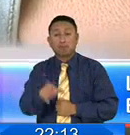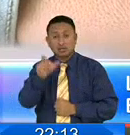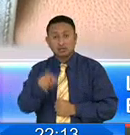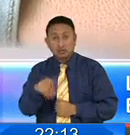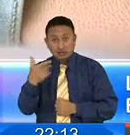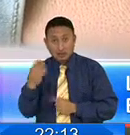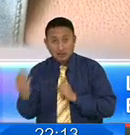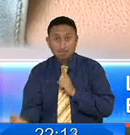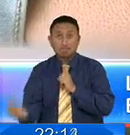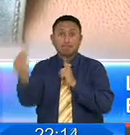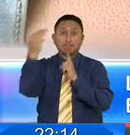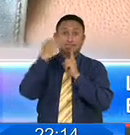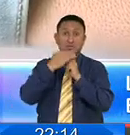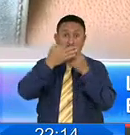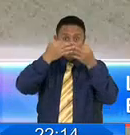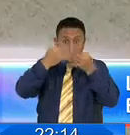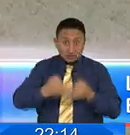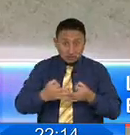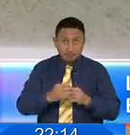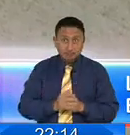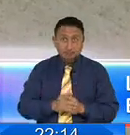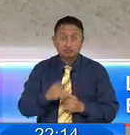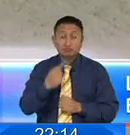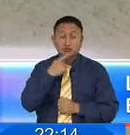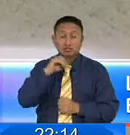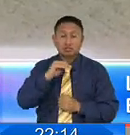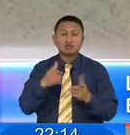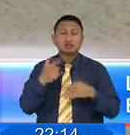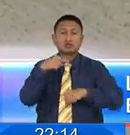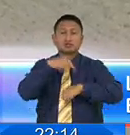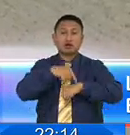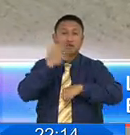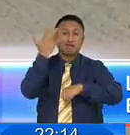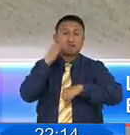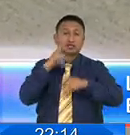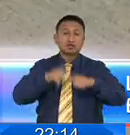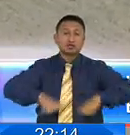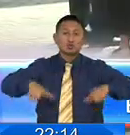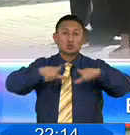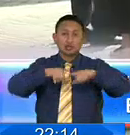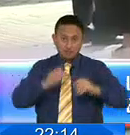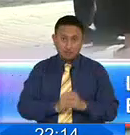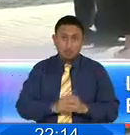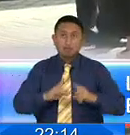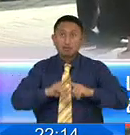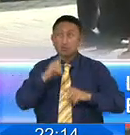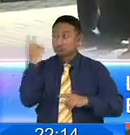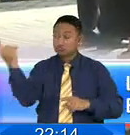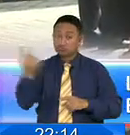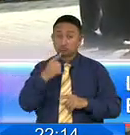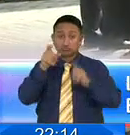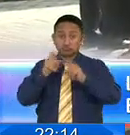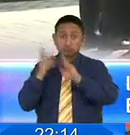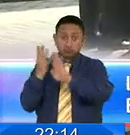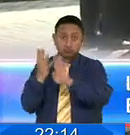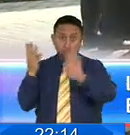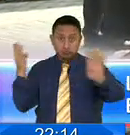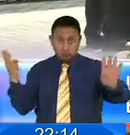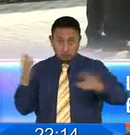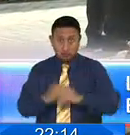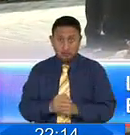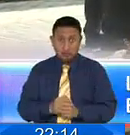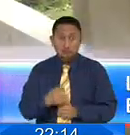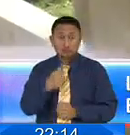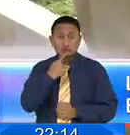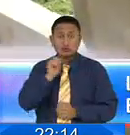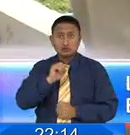el mensaje de confirmación en el que se detalla hora, fecha y lugar. Sin embargo, todos quienes asistieron al Bicentenario señalaron